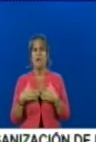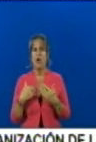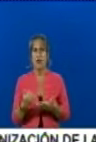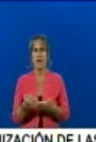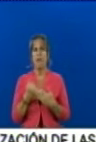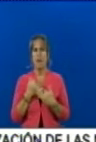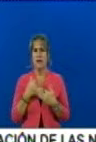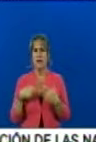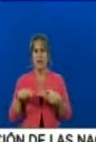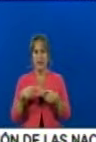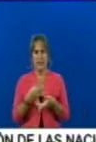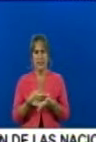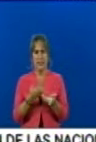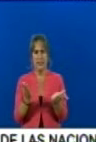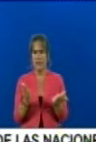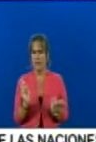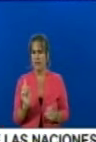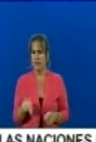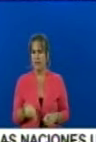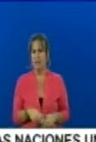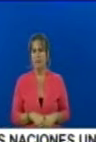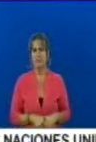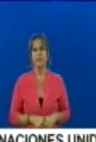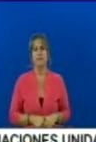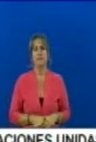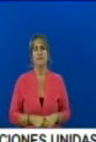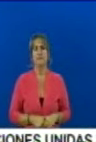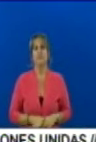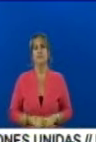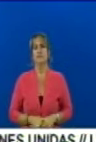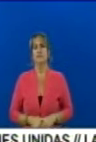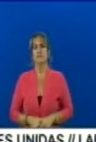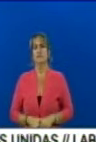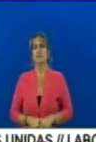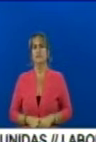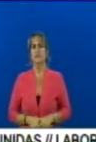apoyan para que esta distribución sea lo más rápido posible.